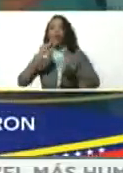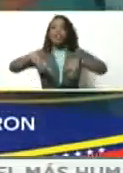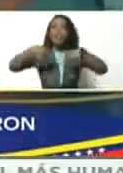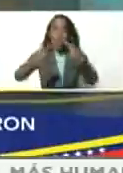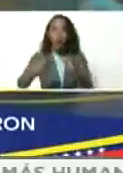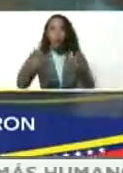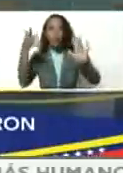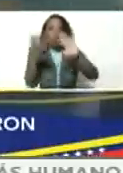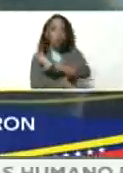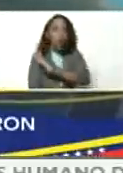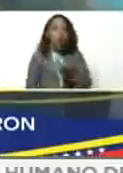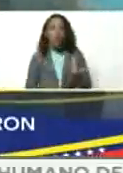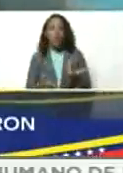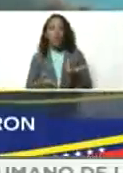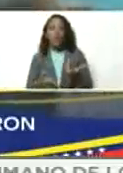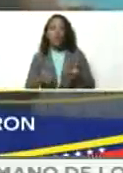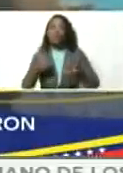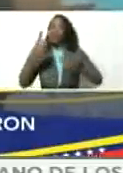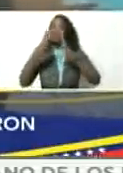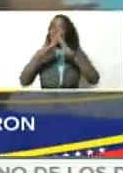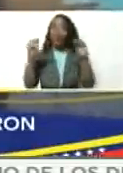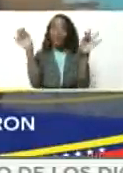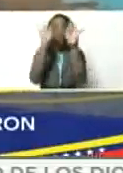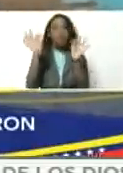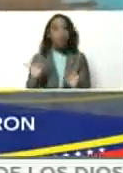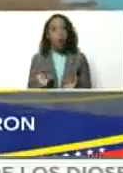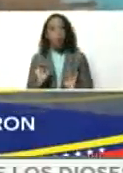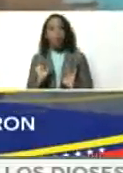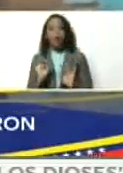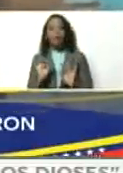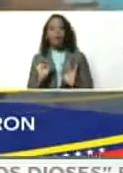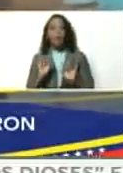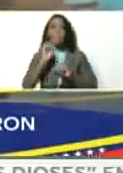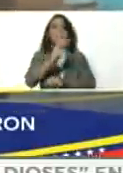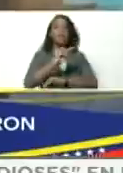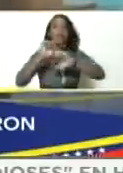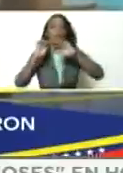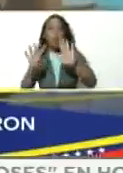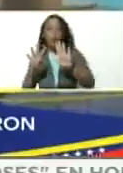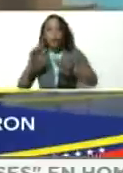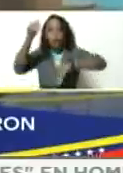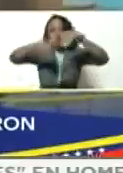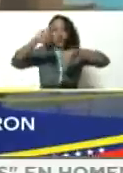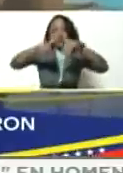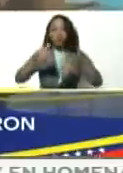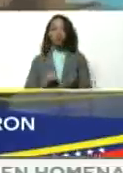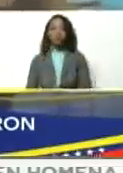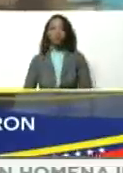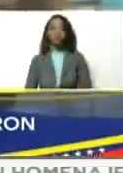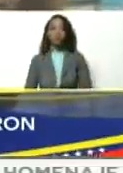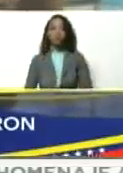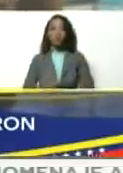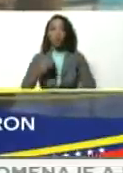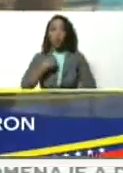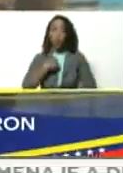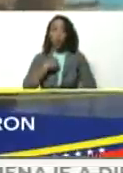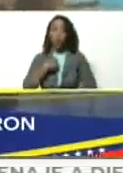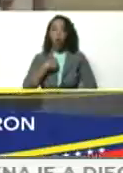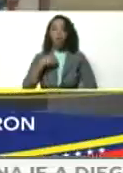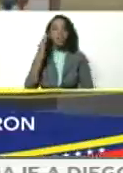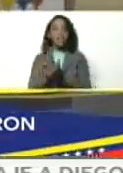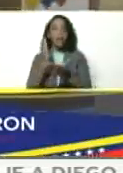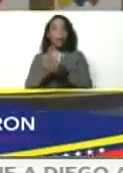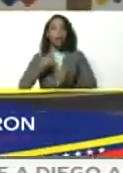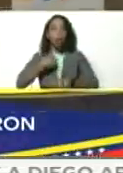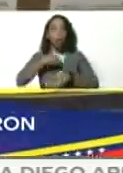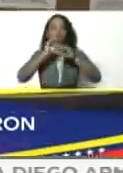referendos de todo tipo, 29 elecciones, Y lo que yo llamo siempre, he llamado